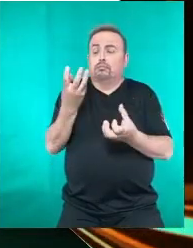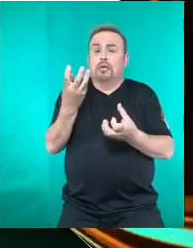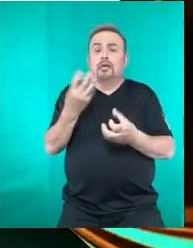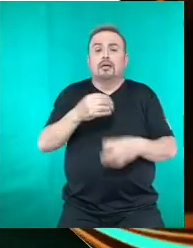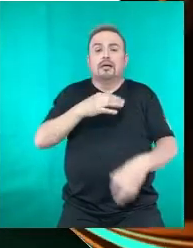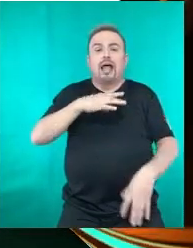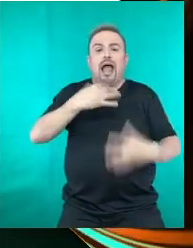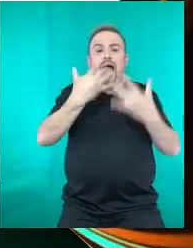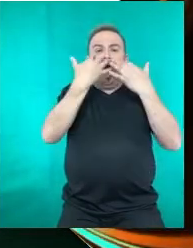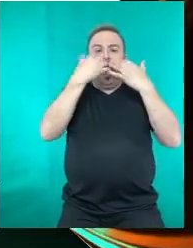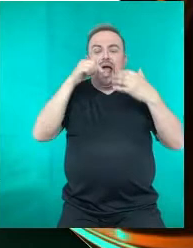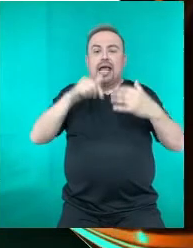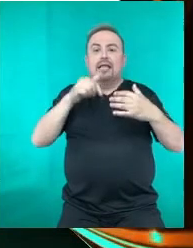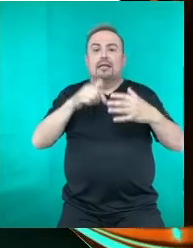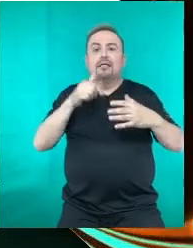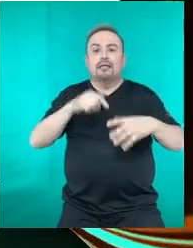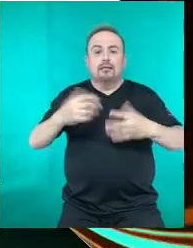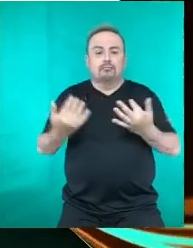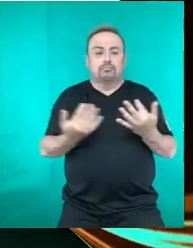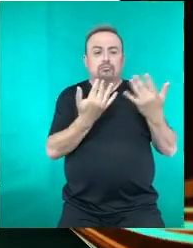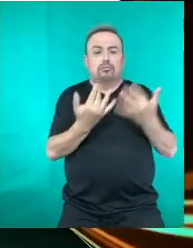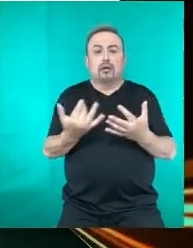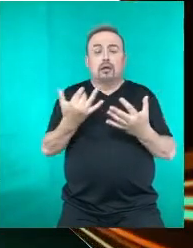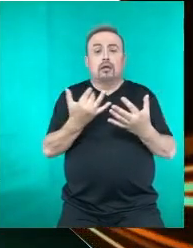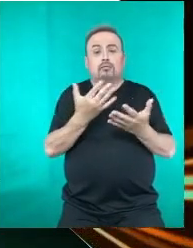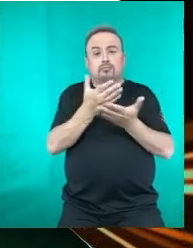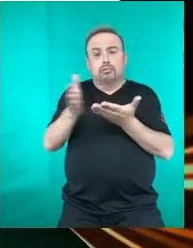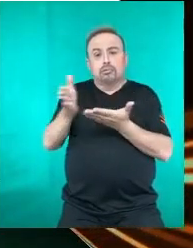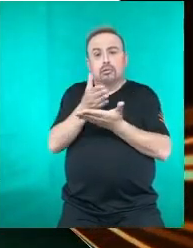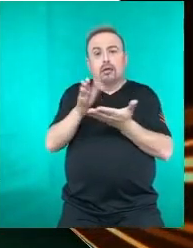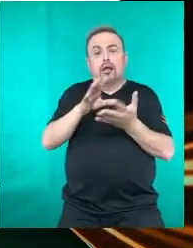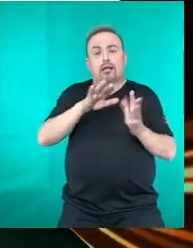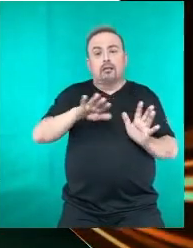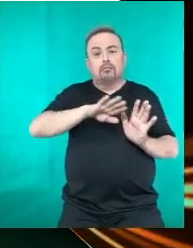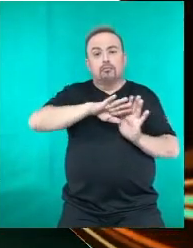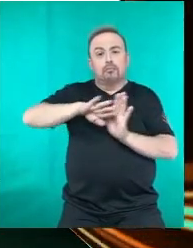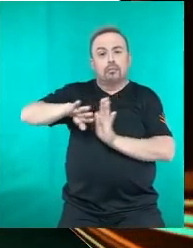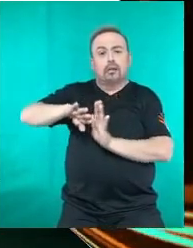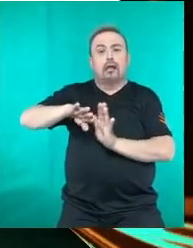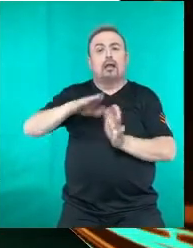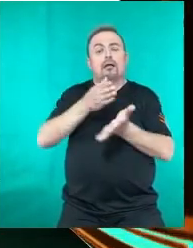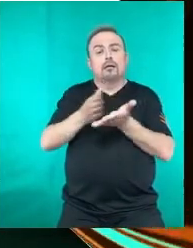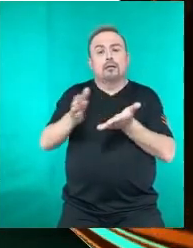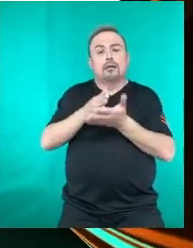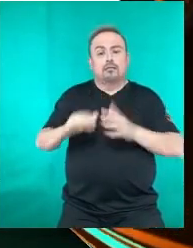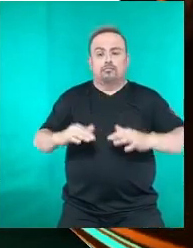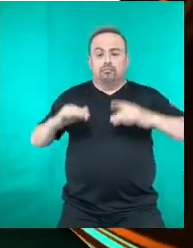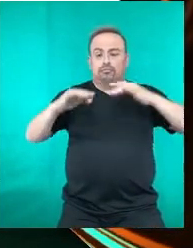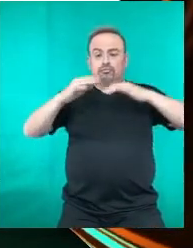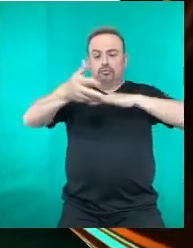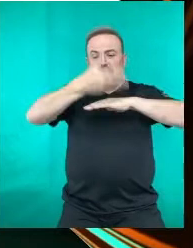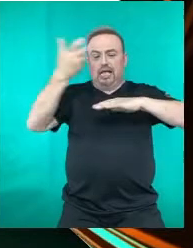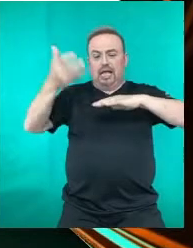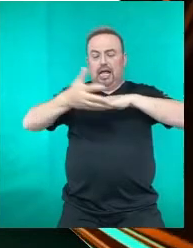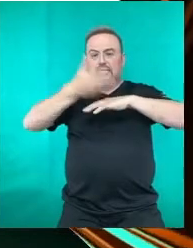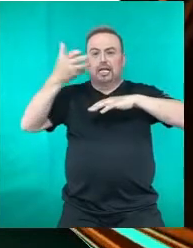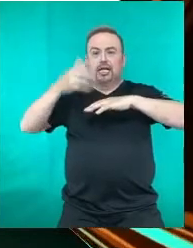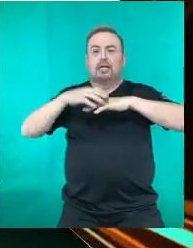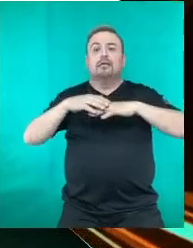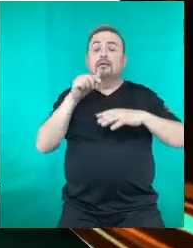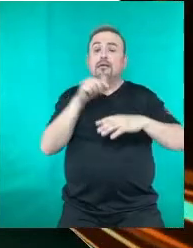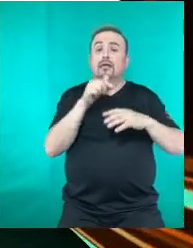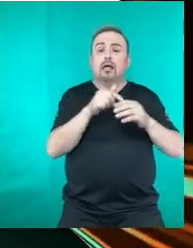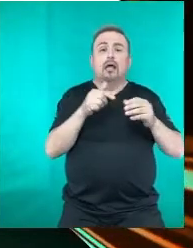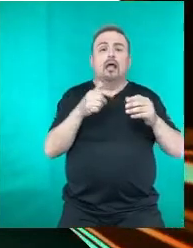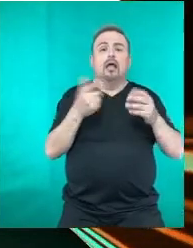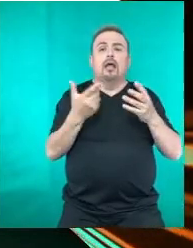sea algas, material suspendido, y se va sacando por la superficie. Aquí vamos a tener equipos